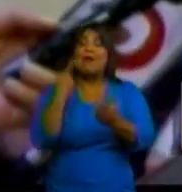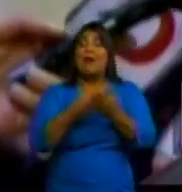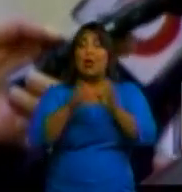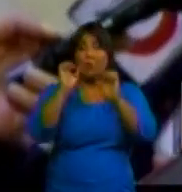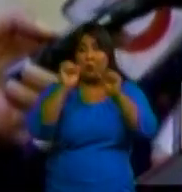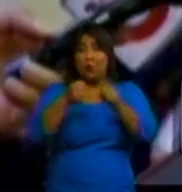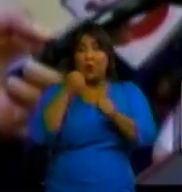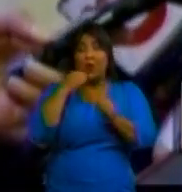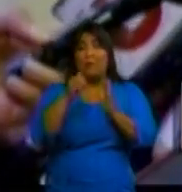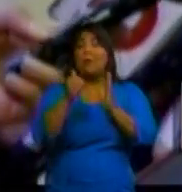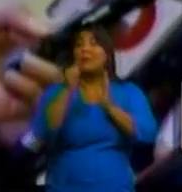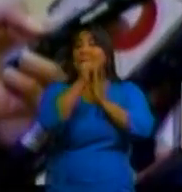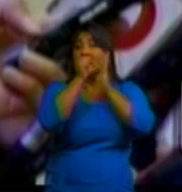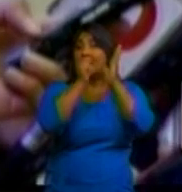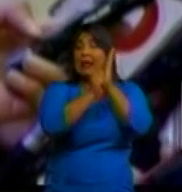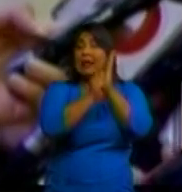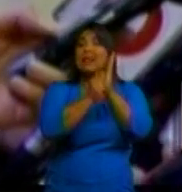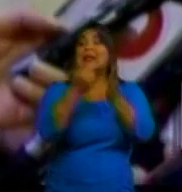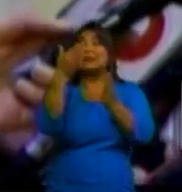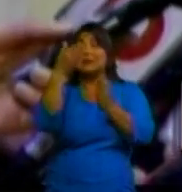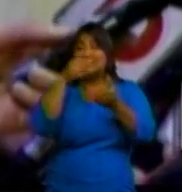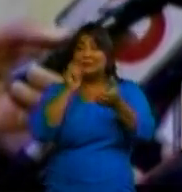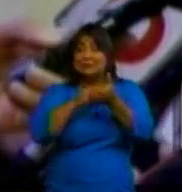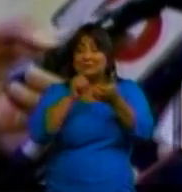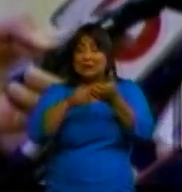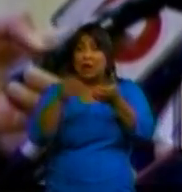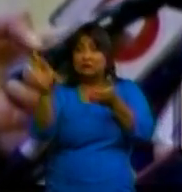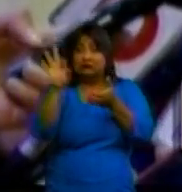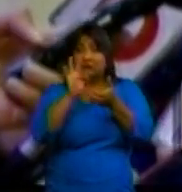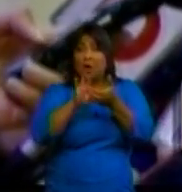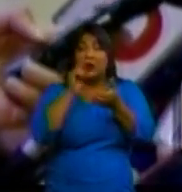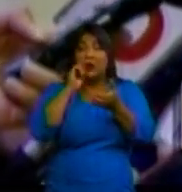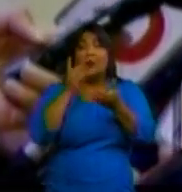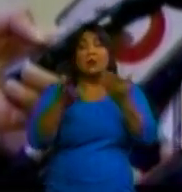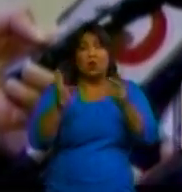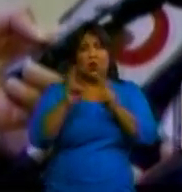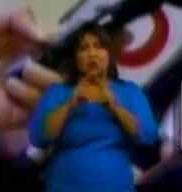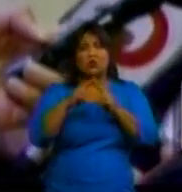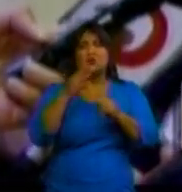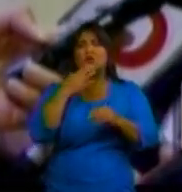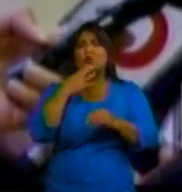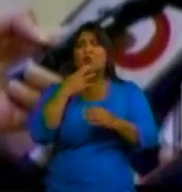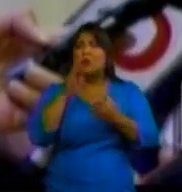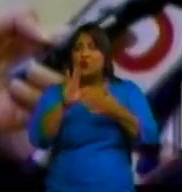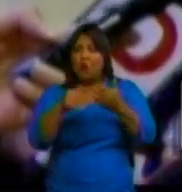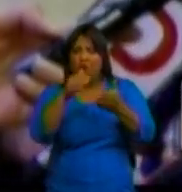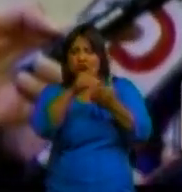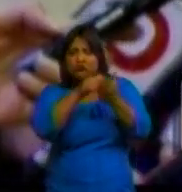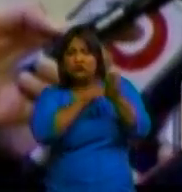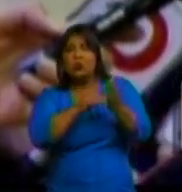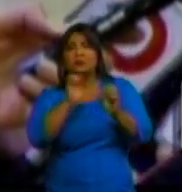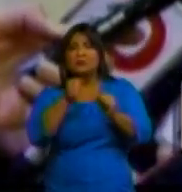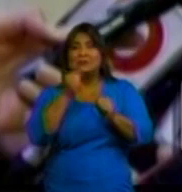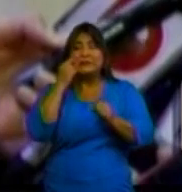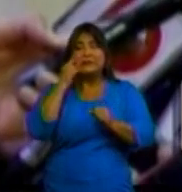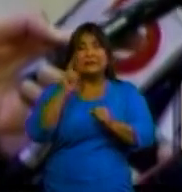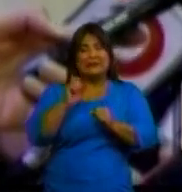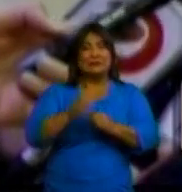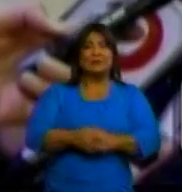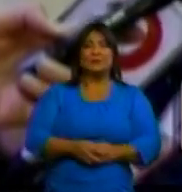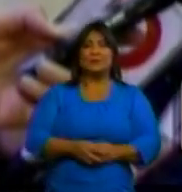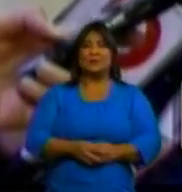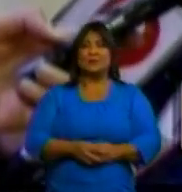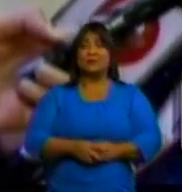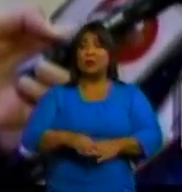ya el agendamiento a través de esta aplicación y, ¿por qué no?, también tener lo que se conoce como telemedicina, el dar atención médica a través de esta aplicación.